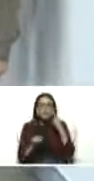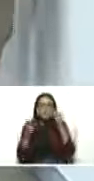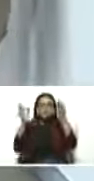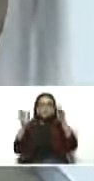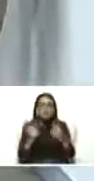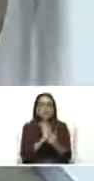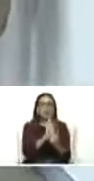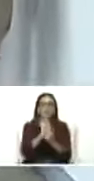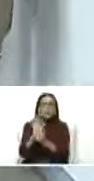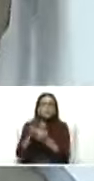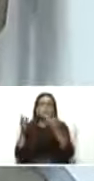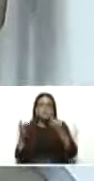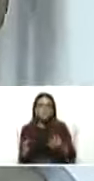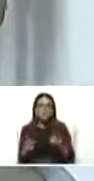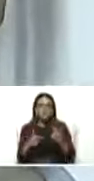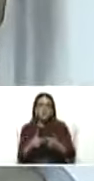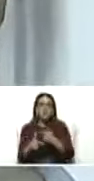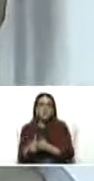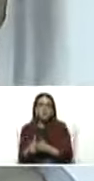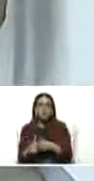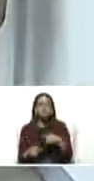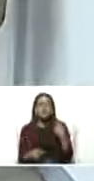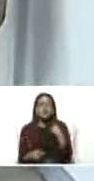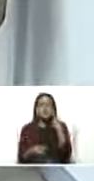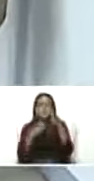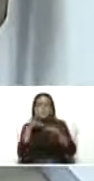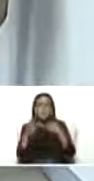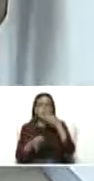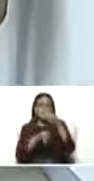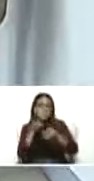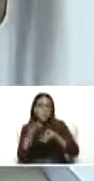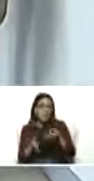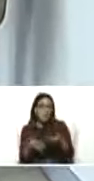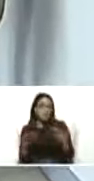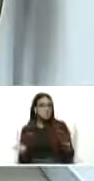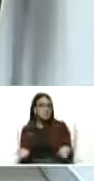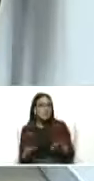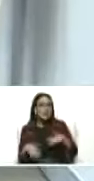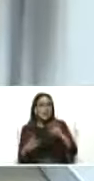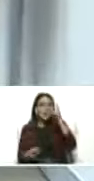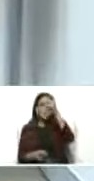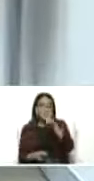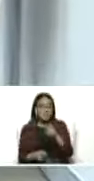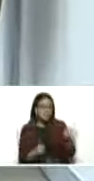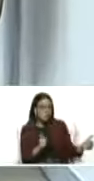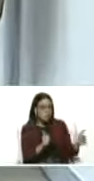Y estaba diciendo lo que decía Miguel Rodríguez, compañero gobernador,